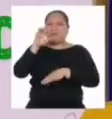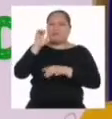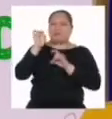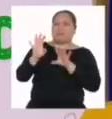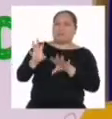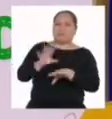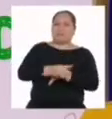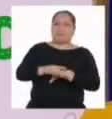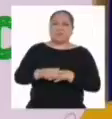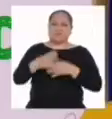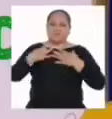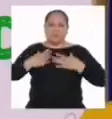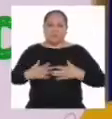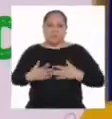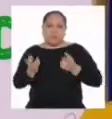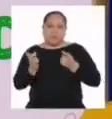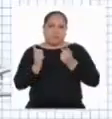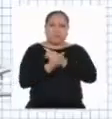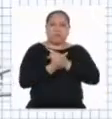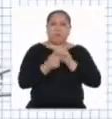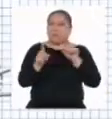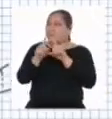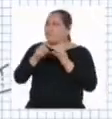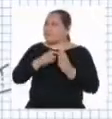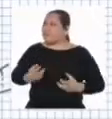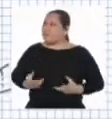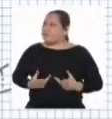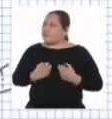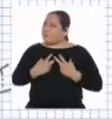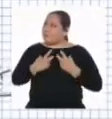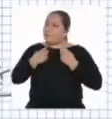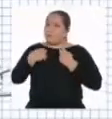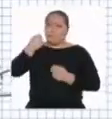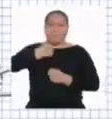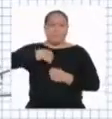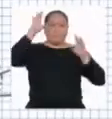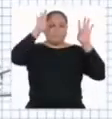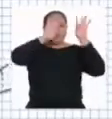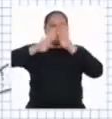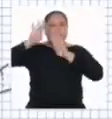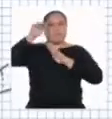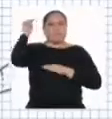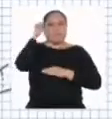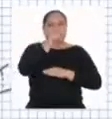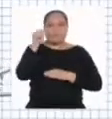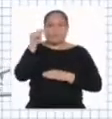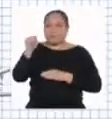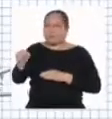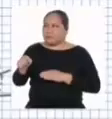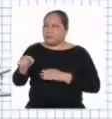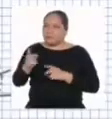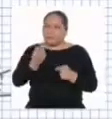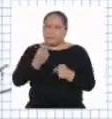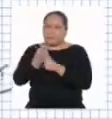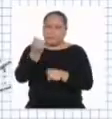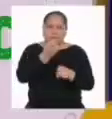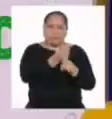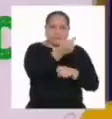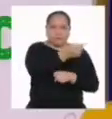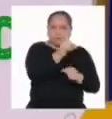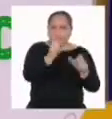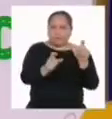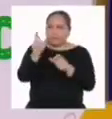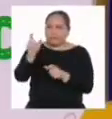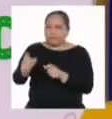piel, malformaciones y hasta el cáncer. Lo que a mí me preocupa más es cuando estos daños hacia las y los